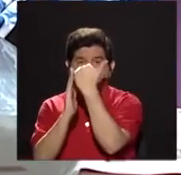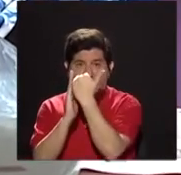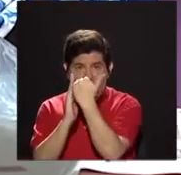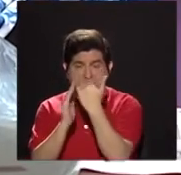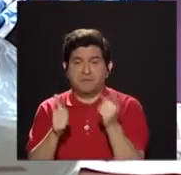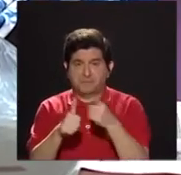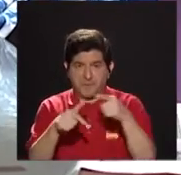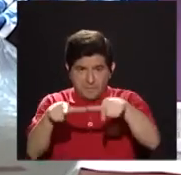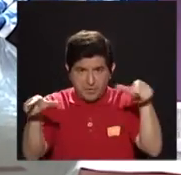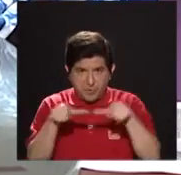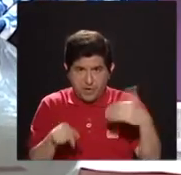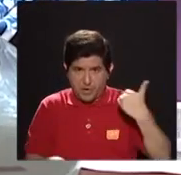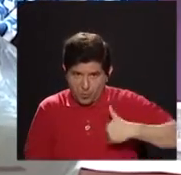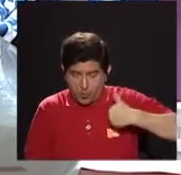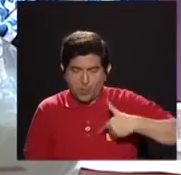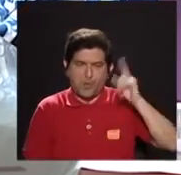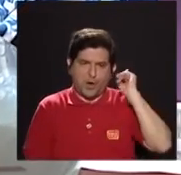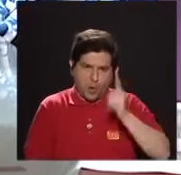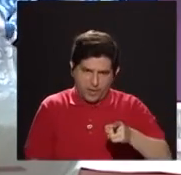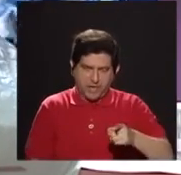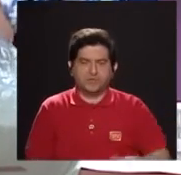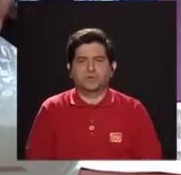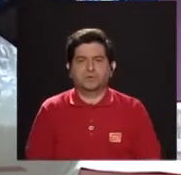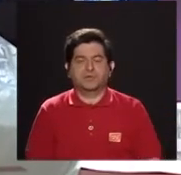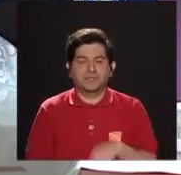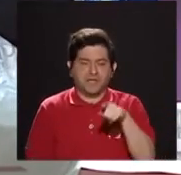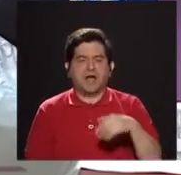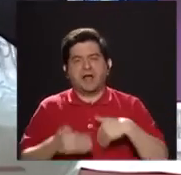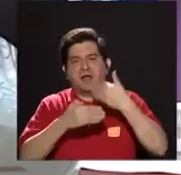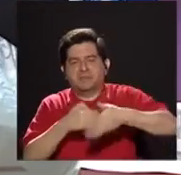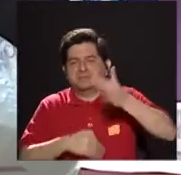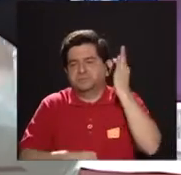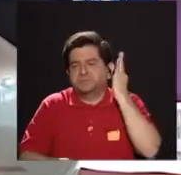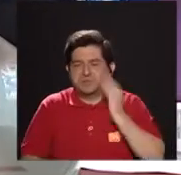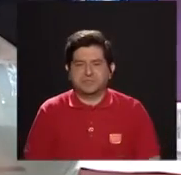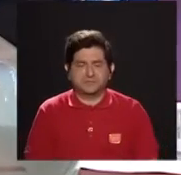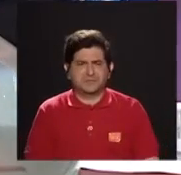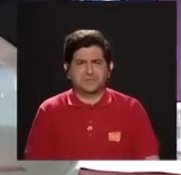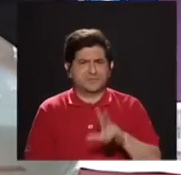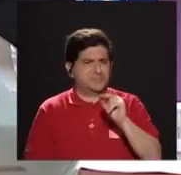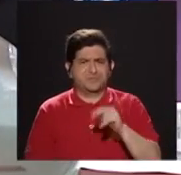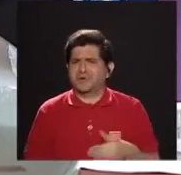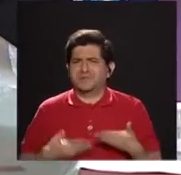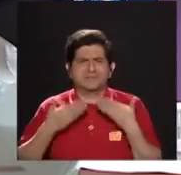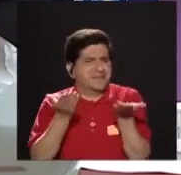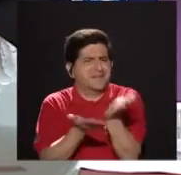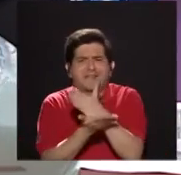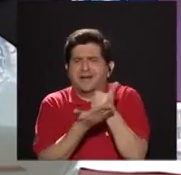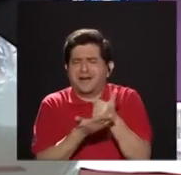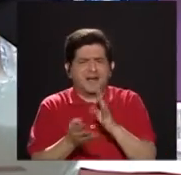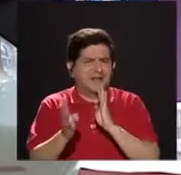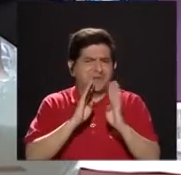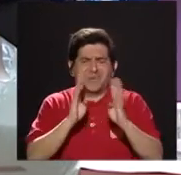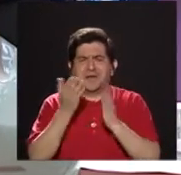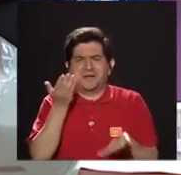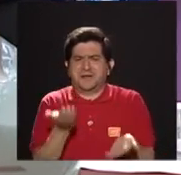hombre, obligatoriamente tiene que ser una mujer. Entonces, aquí no hay concesiones, ¿verdad?, como han hablado